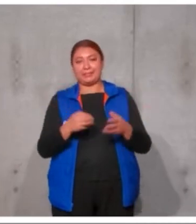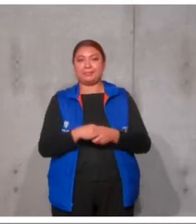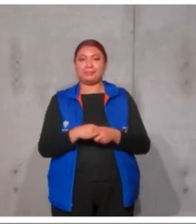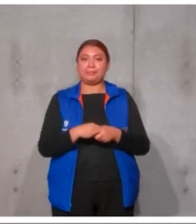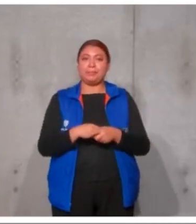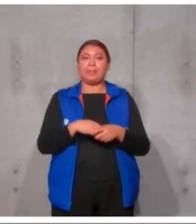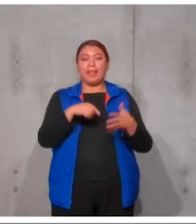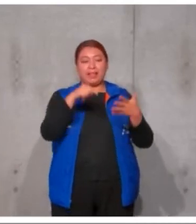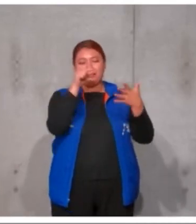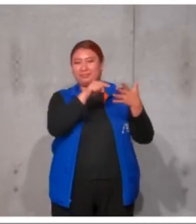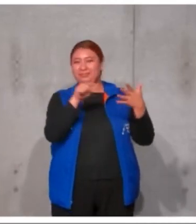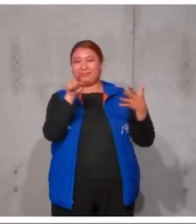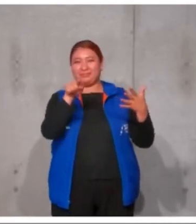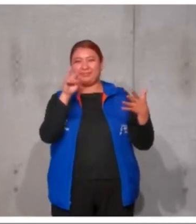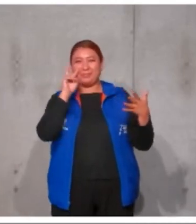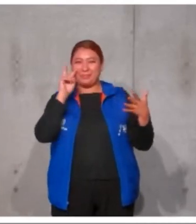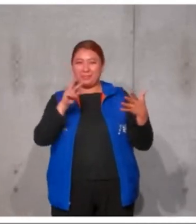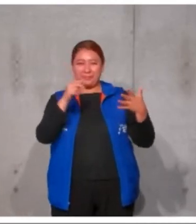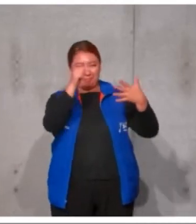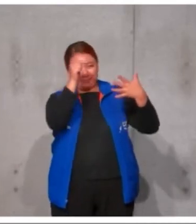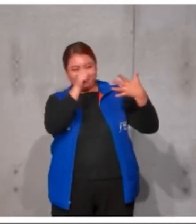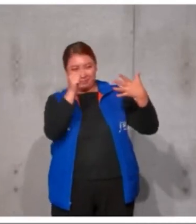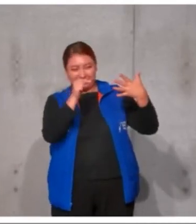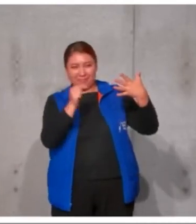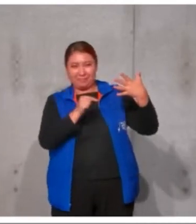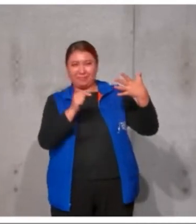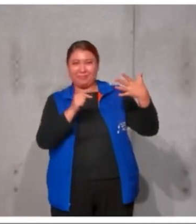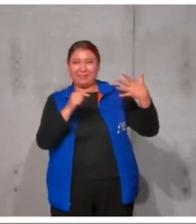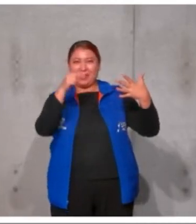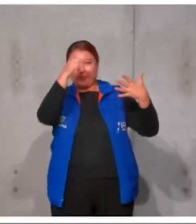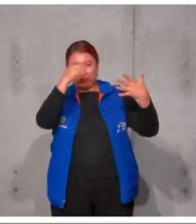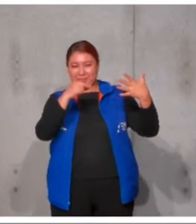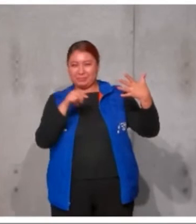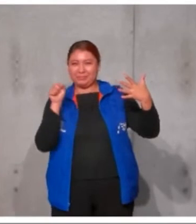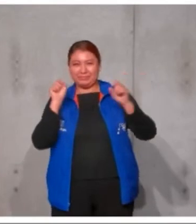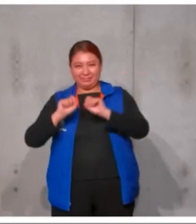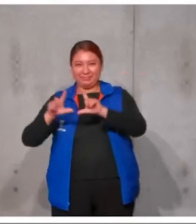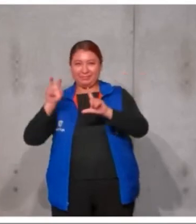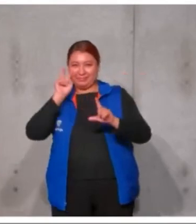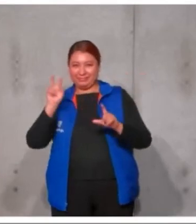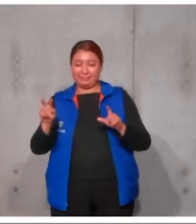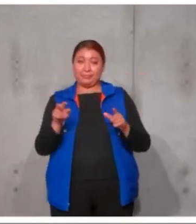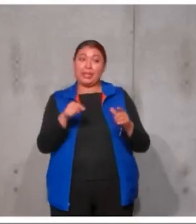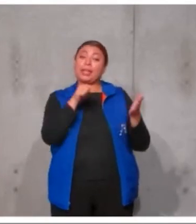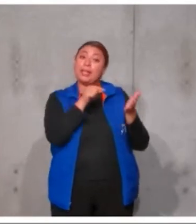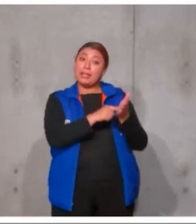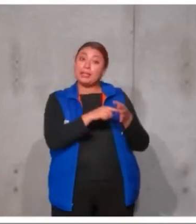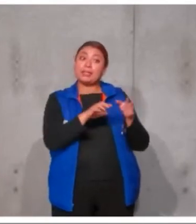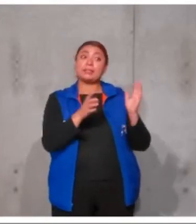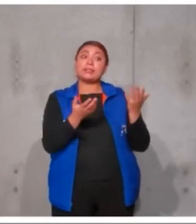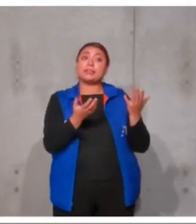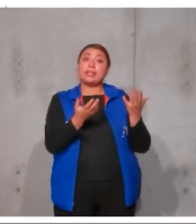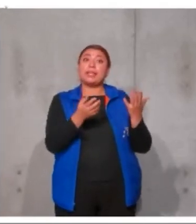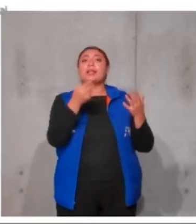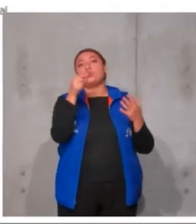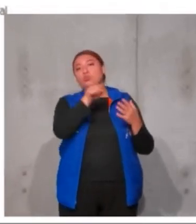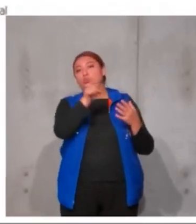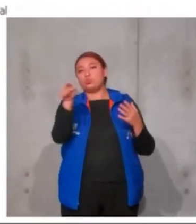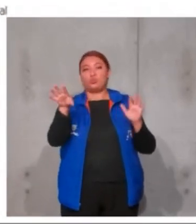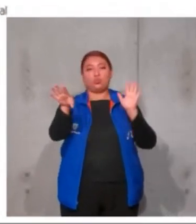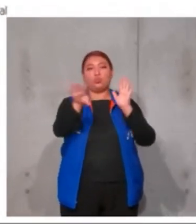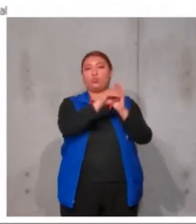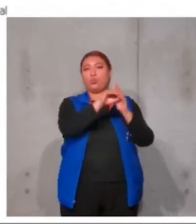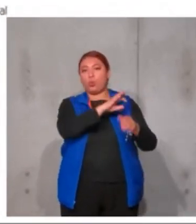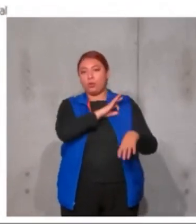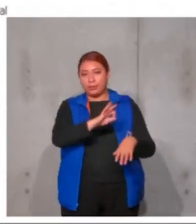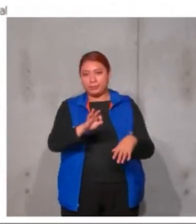la remuneración, la seguridad laboral, la conciliación, etcétera. Este es un ejemplo de una